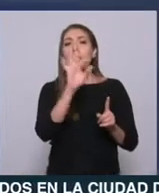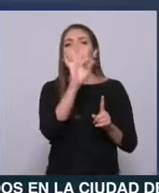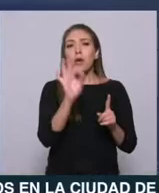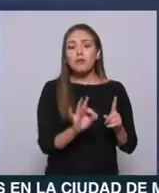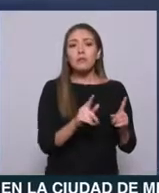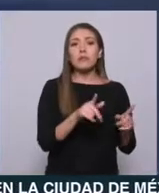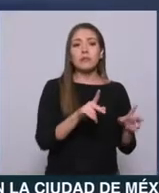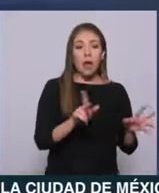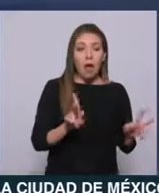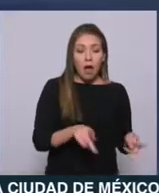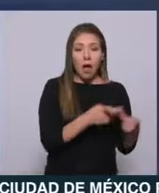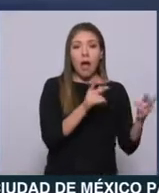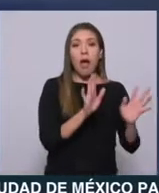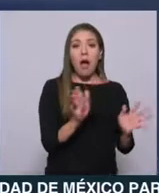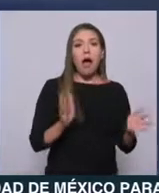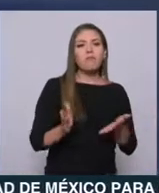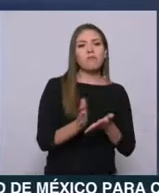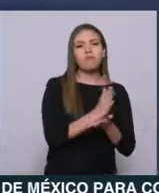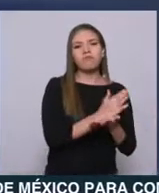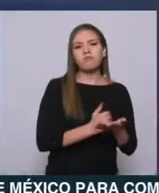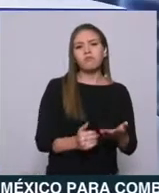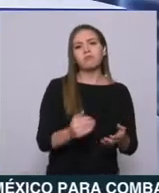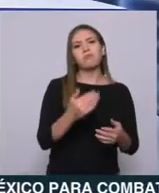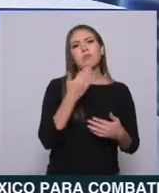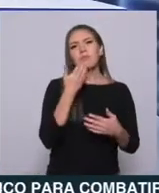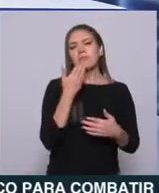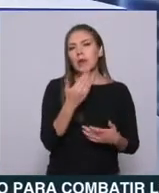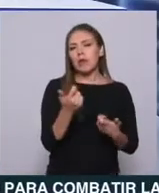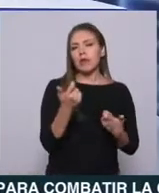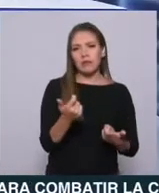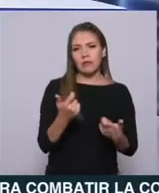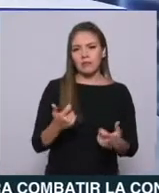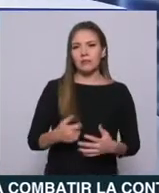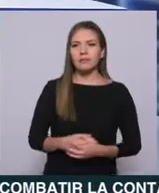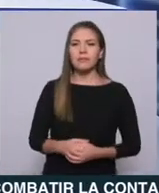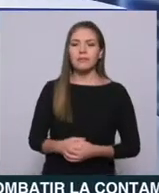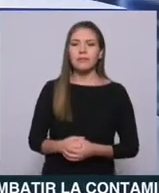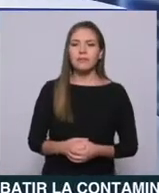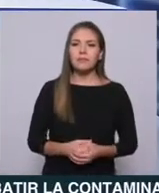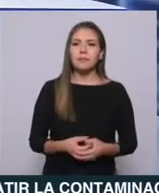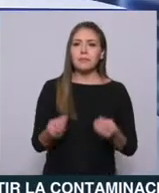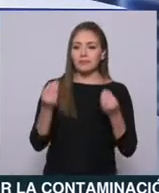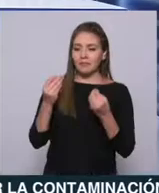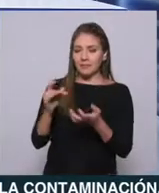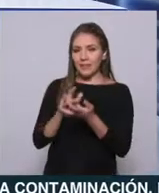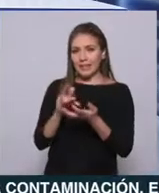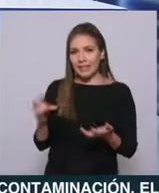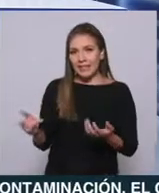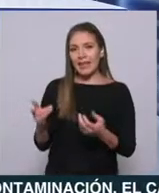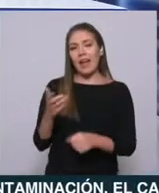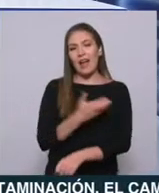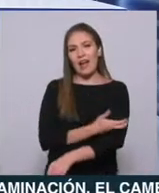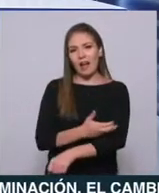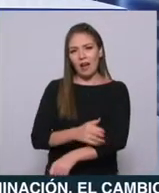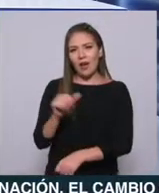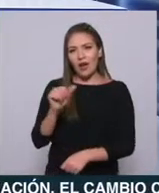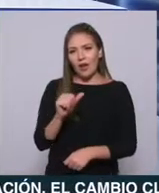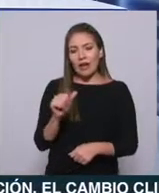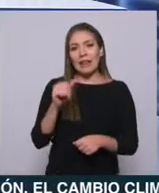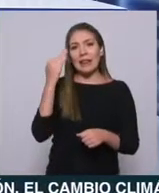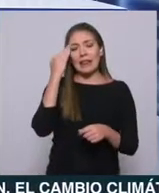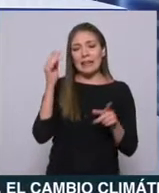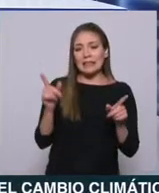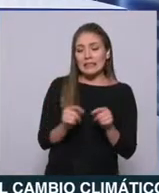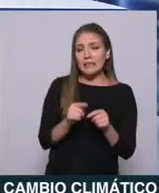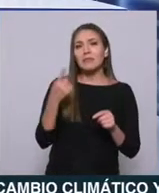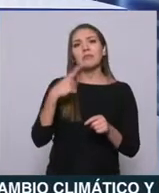unas cantidades impresionantes, ¿no? Buenísimo, buenísimo, Sí, sí, sí. Rafael Perusquía. Pues muchas gracias por habernos acompañado, se nos fue el tiempo, pero sin duda alguna, muy